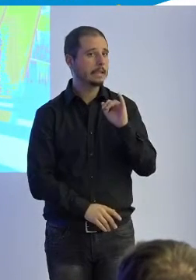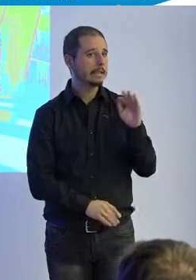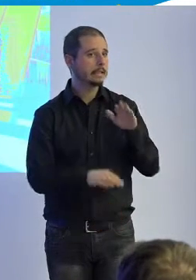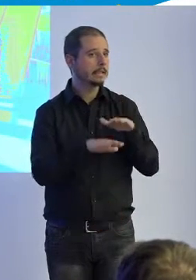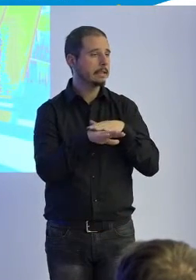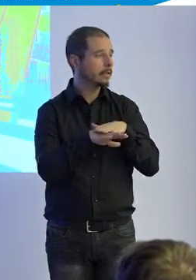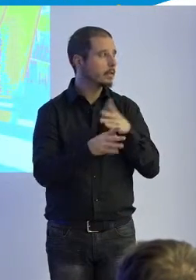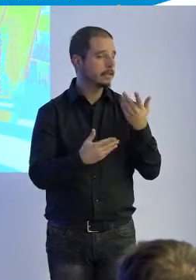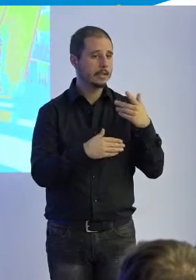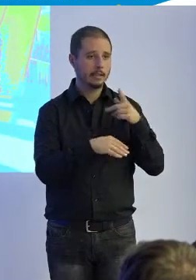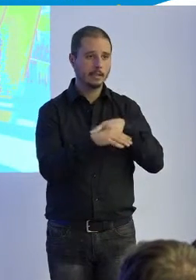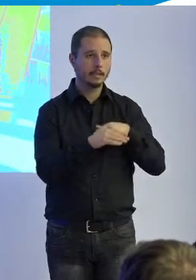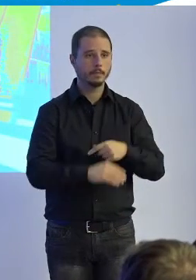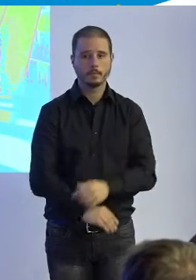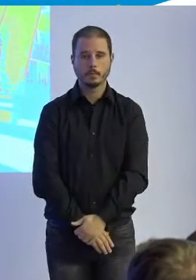Voy.